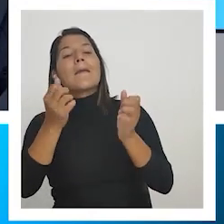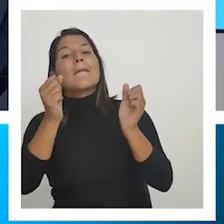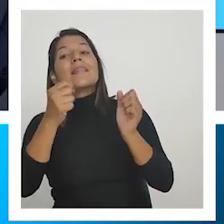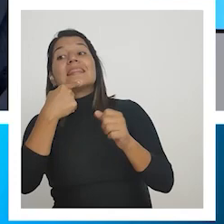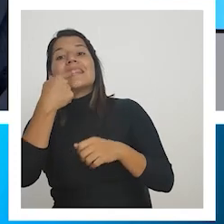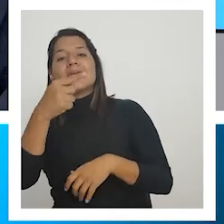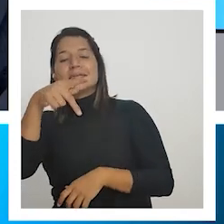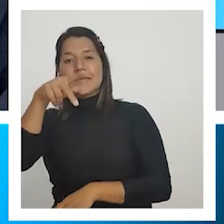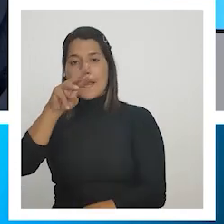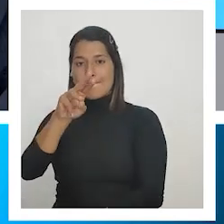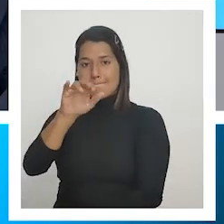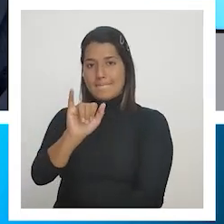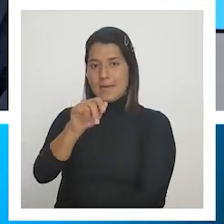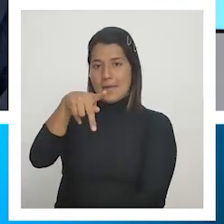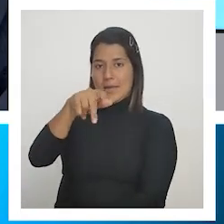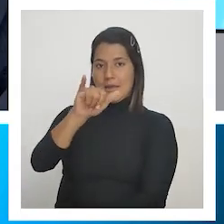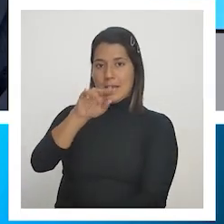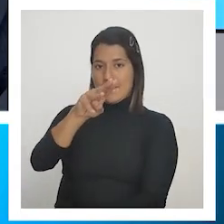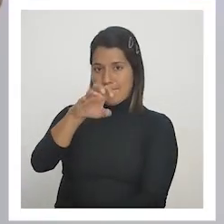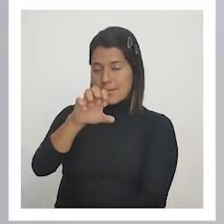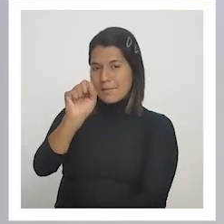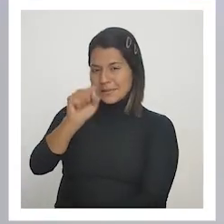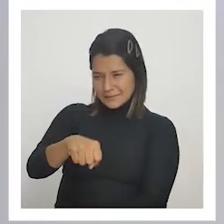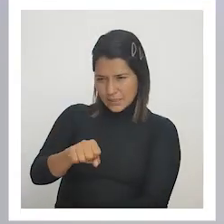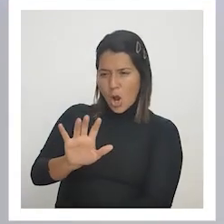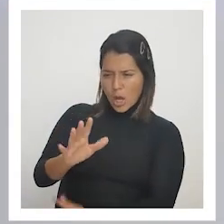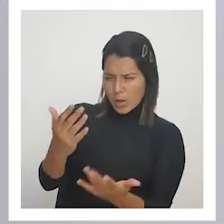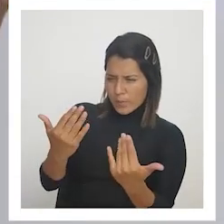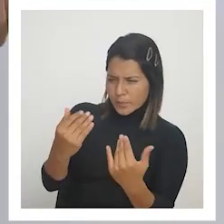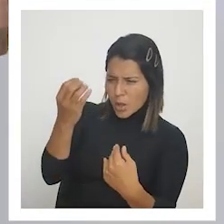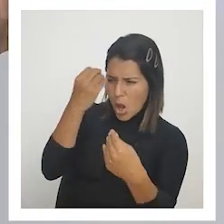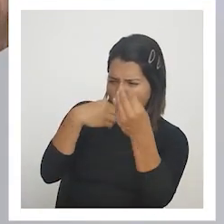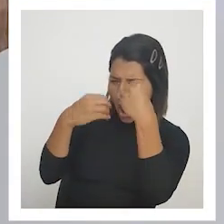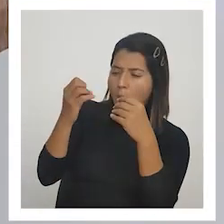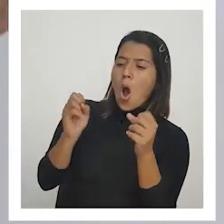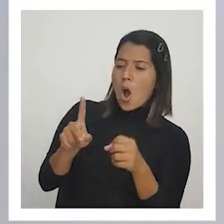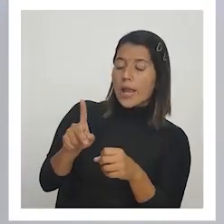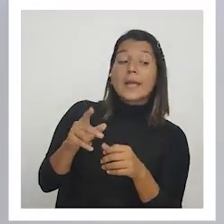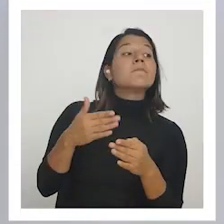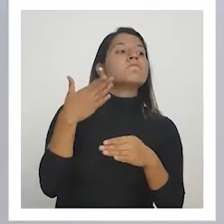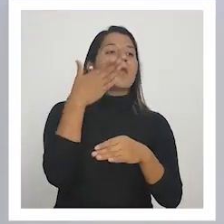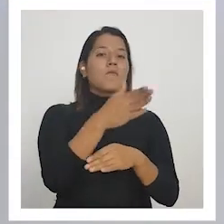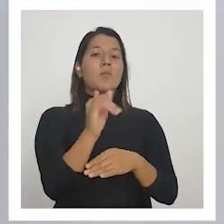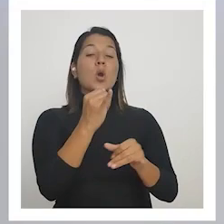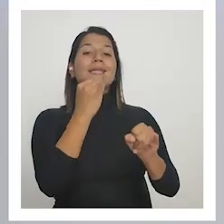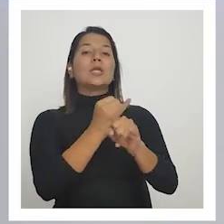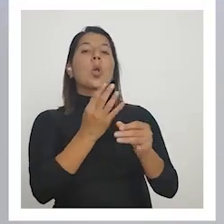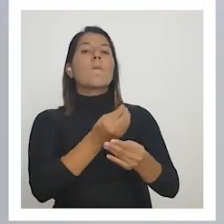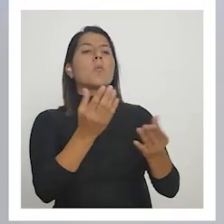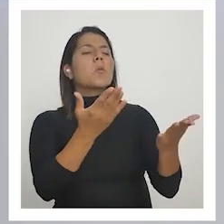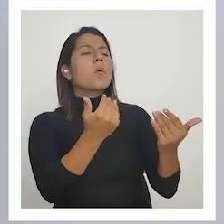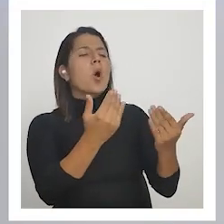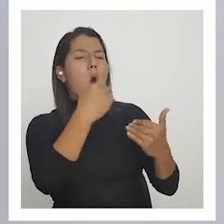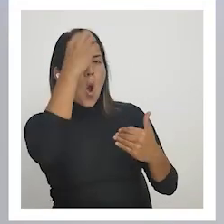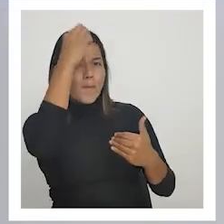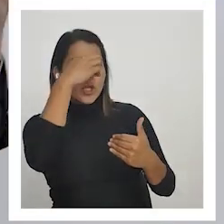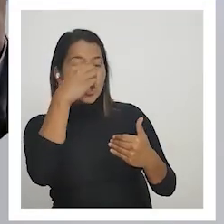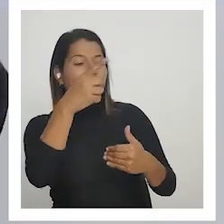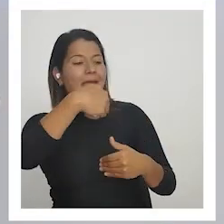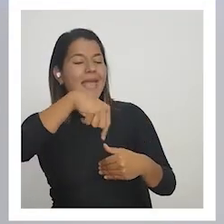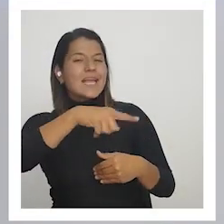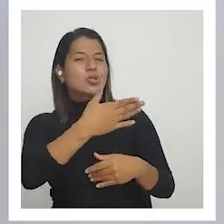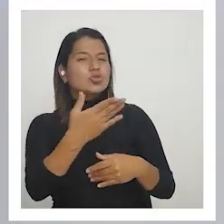proveedurías institucionales para empezar a relacionar qué está pensando la oferta y la demanda para ver de qué